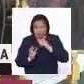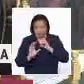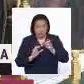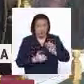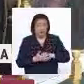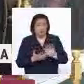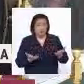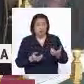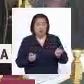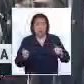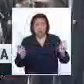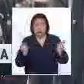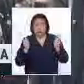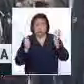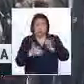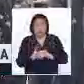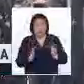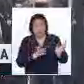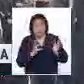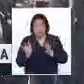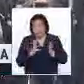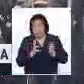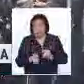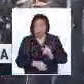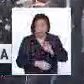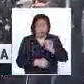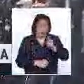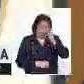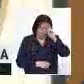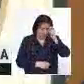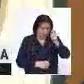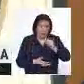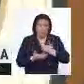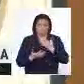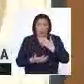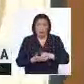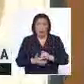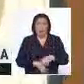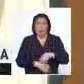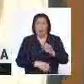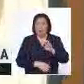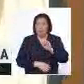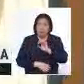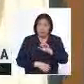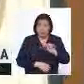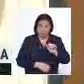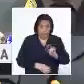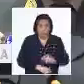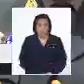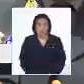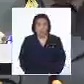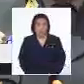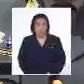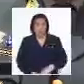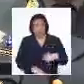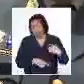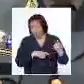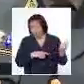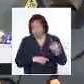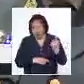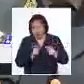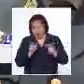durante la ceremonia de aniversario de la Batalla de Tarapacá y homenaje al héroe nacional alférez Mariano Santos Mateos. Todos los